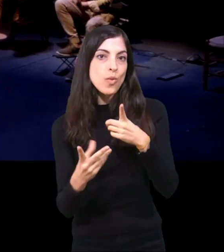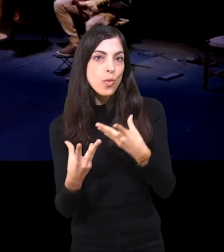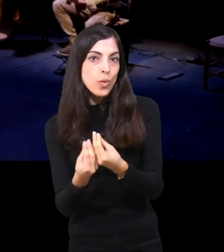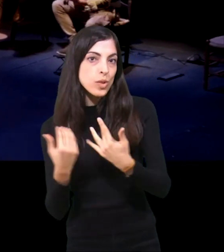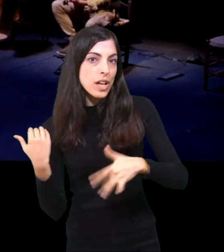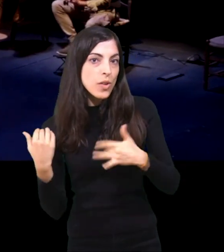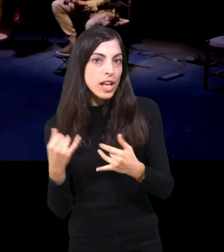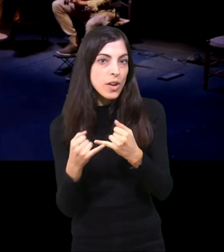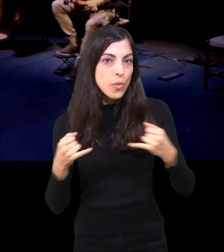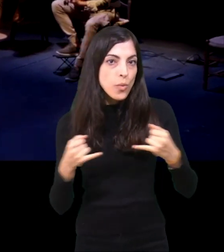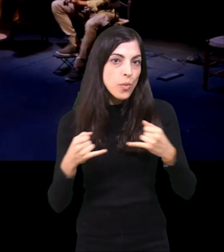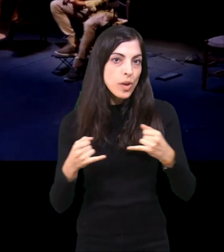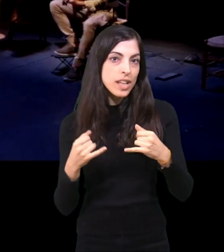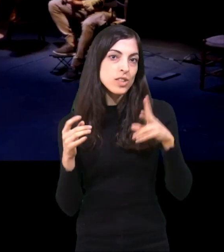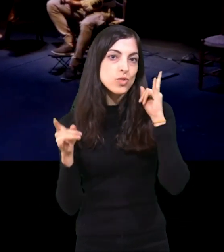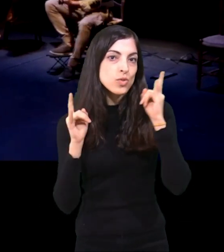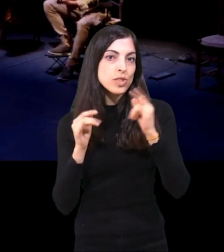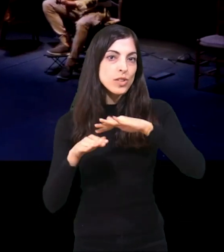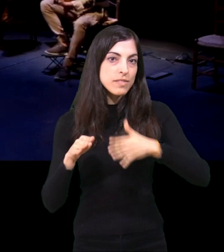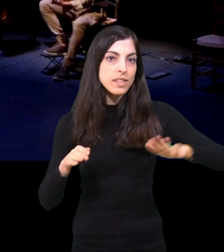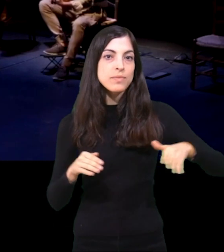guitarras, de sonido destemplado.